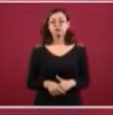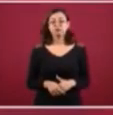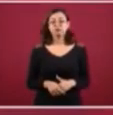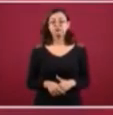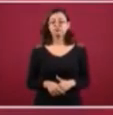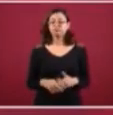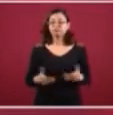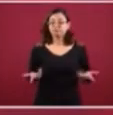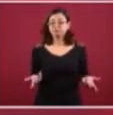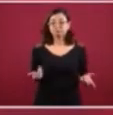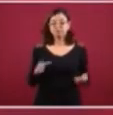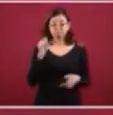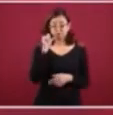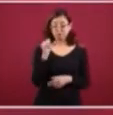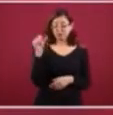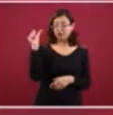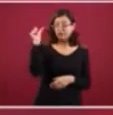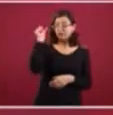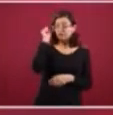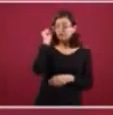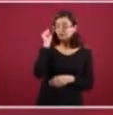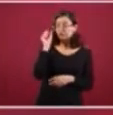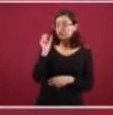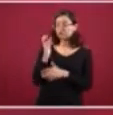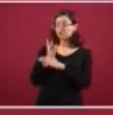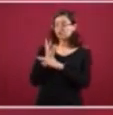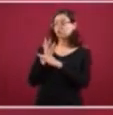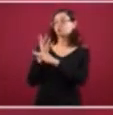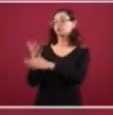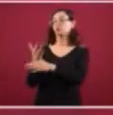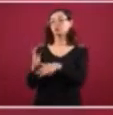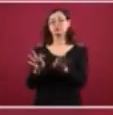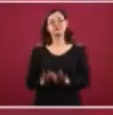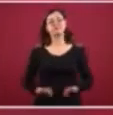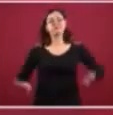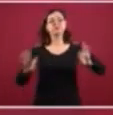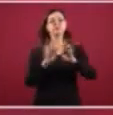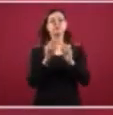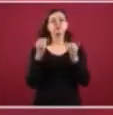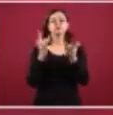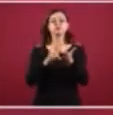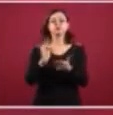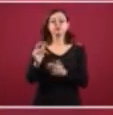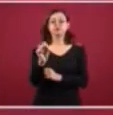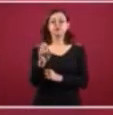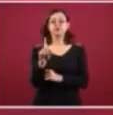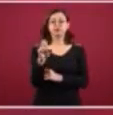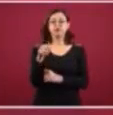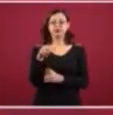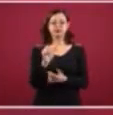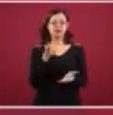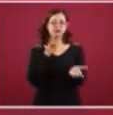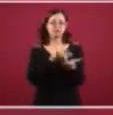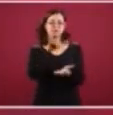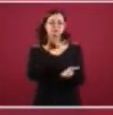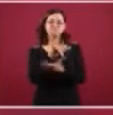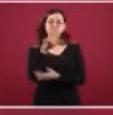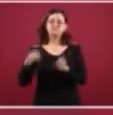que sucedió ayer fue muy importante. Yo agradezco a las Fuerzas Armadas por su apoyo, por su